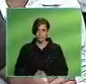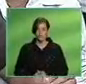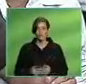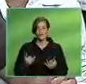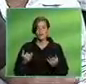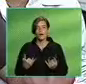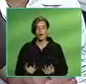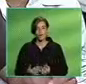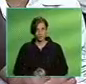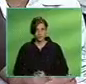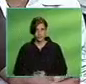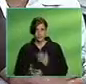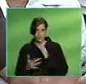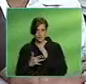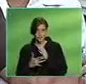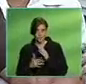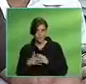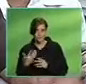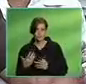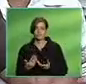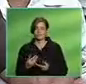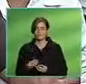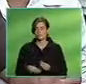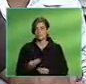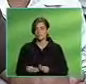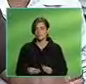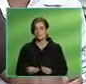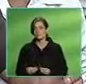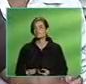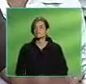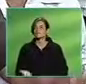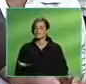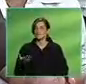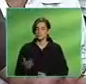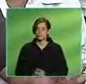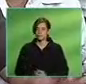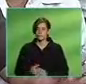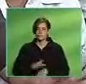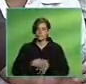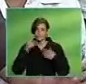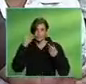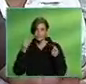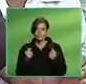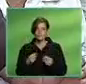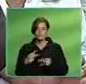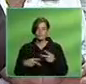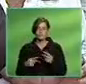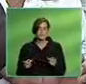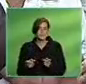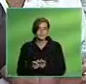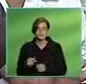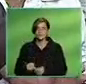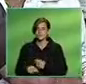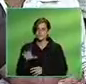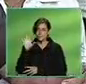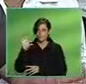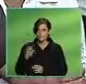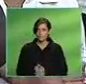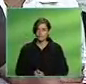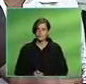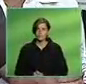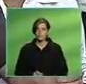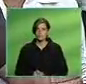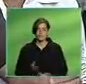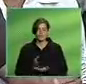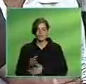ahora, esta tecnología, que la veníamos importando porque había una capacidad de producción muy pequeñita en el país, a través